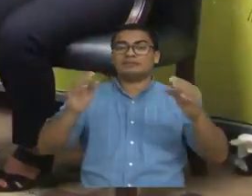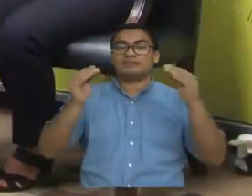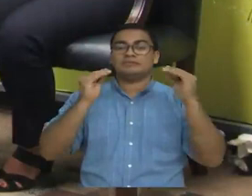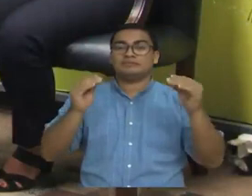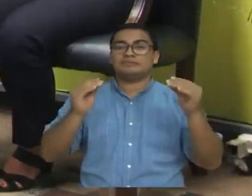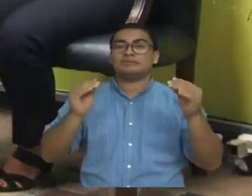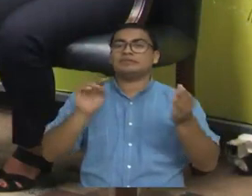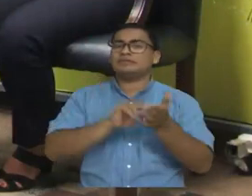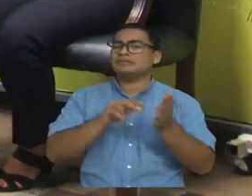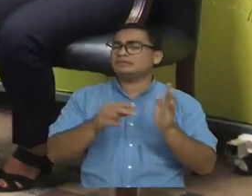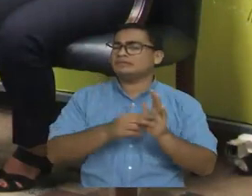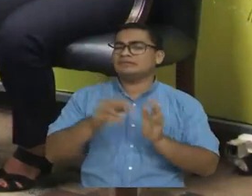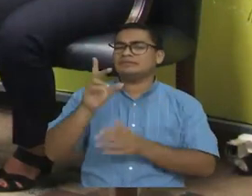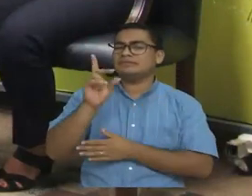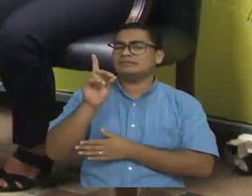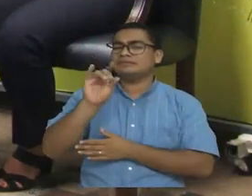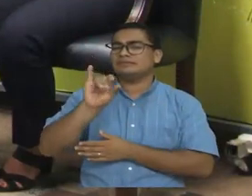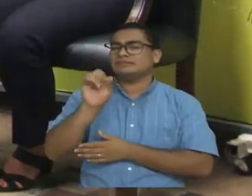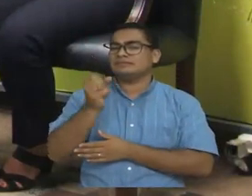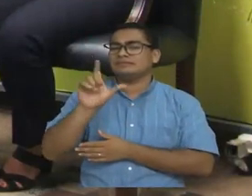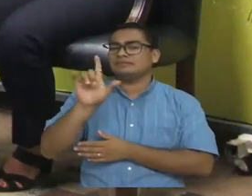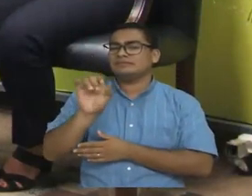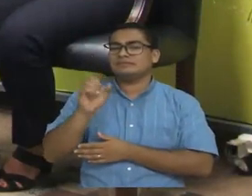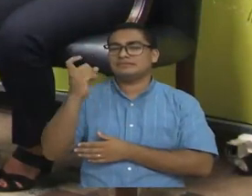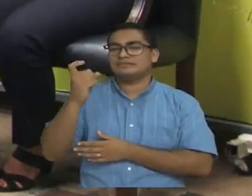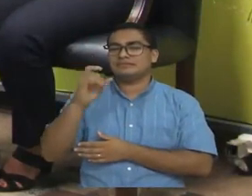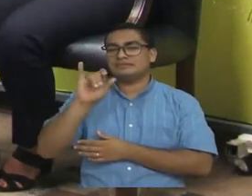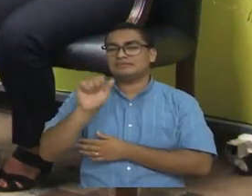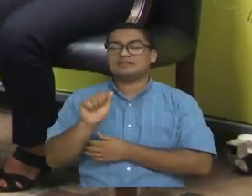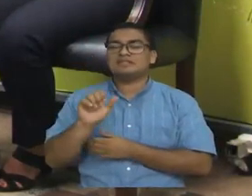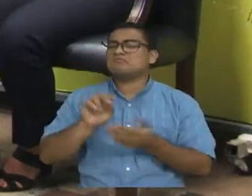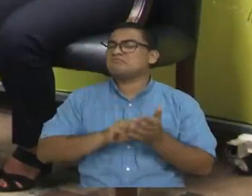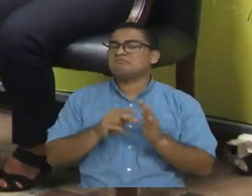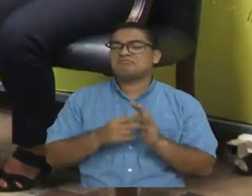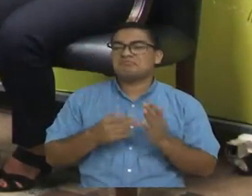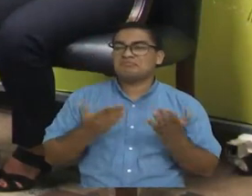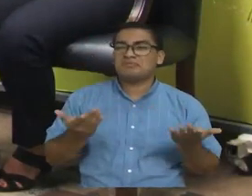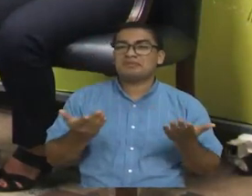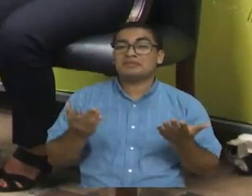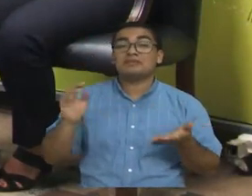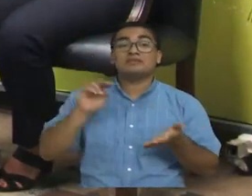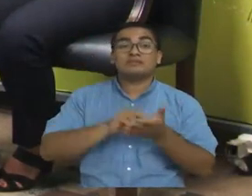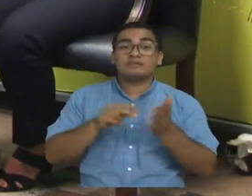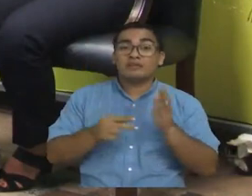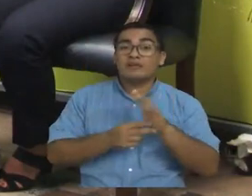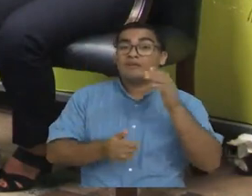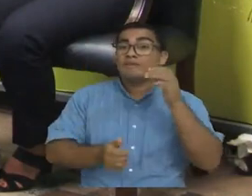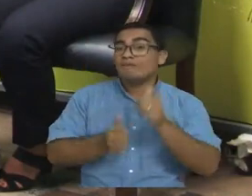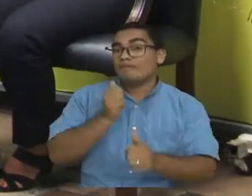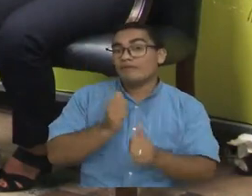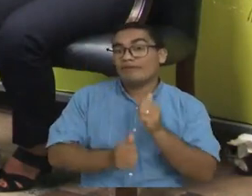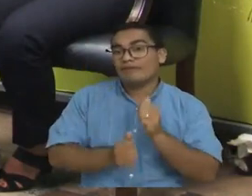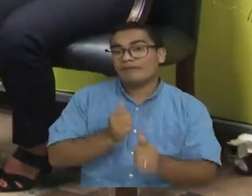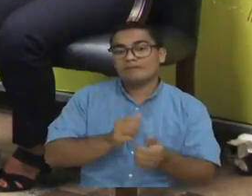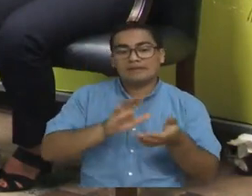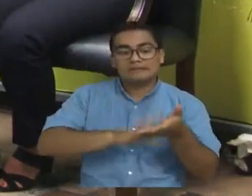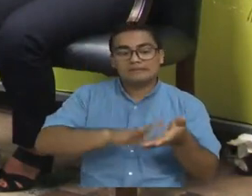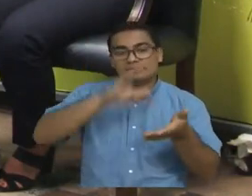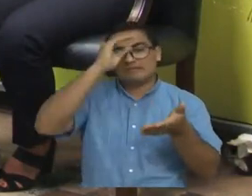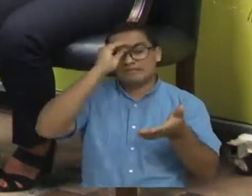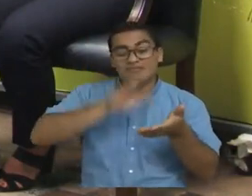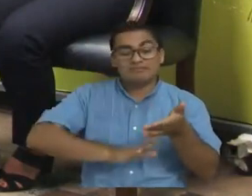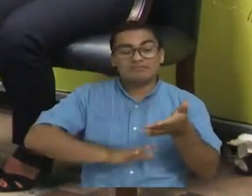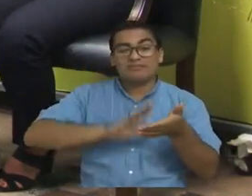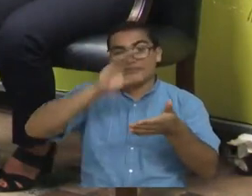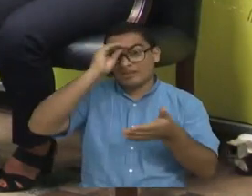Pues la dislexia, hablamos un poco de la dislexia y decimos que la dislexia es un trastorno del aprendizaje que